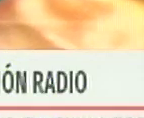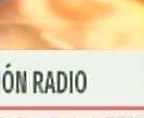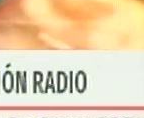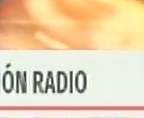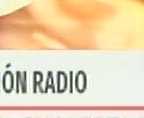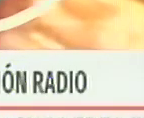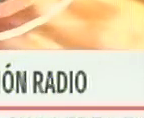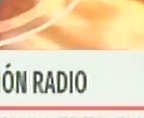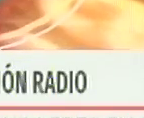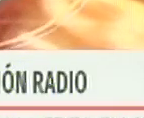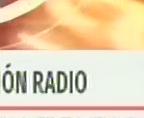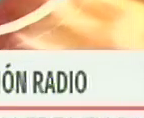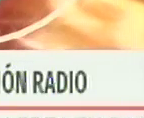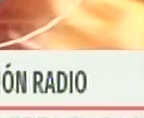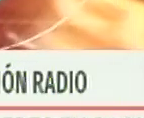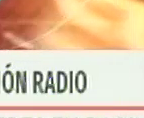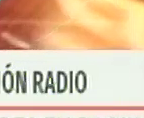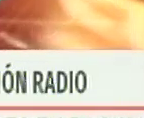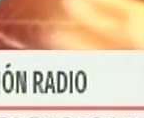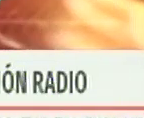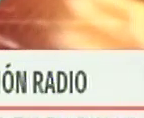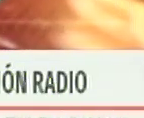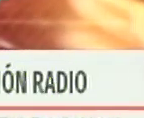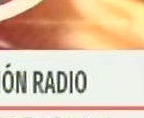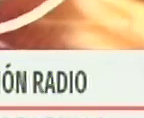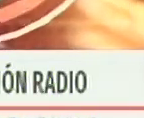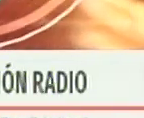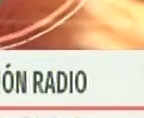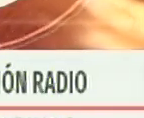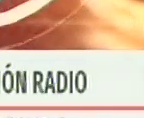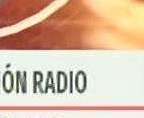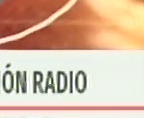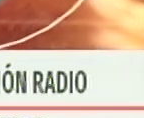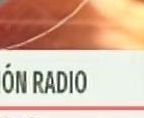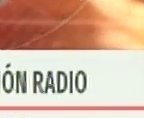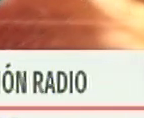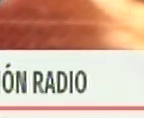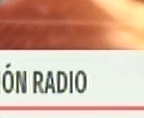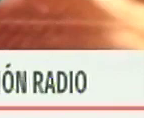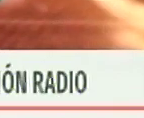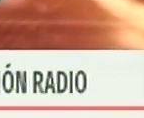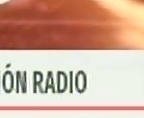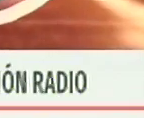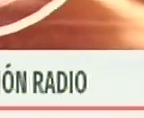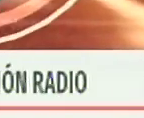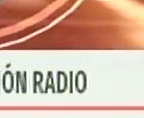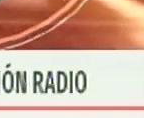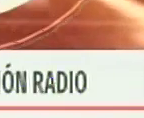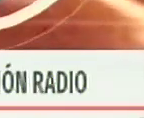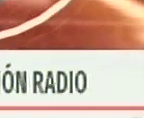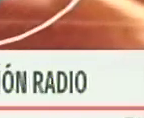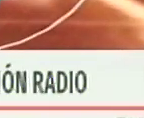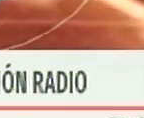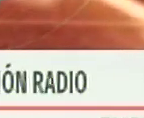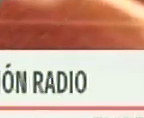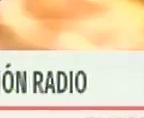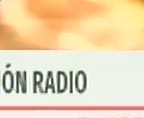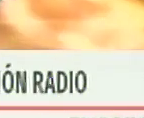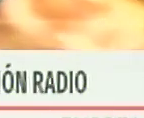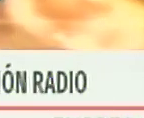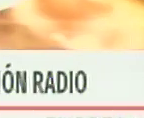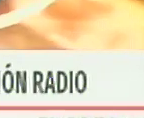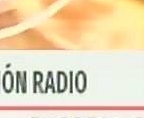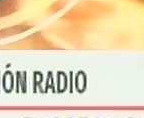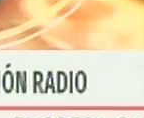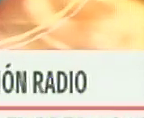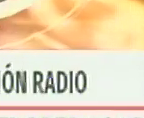garantía de la defensa de nuestra patria frente a las graves amenazas que hoy vive Venezuela. Bueno, te agradezco de verdad muchísimo, Desi, la gentileza de haber estado con nosotros,